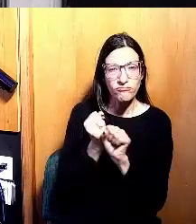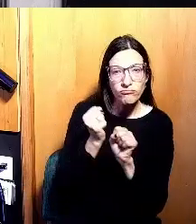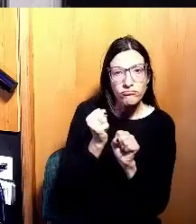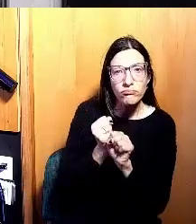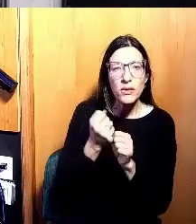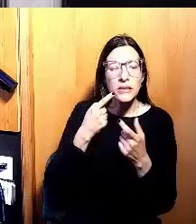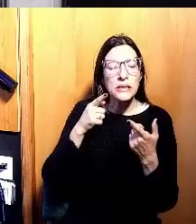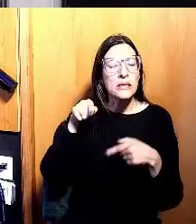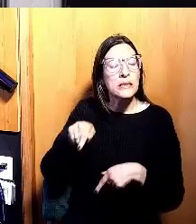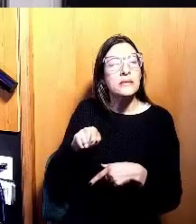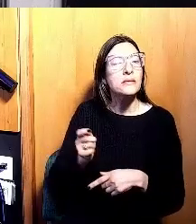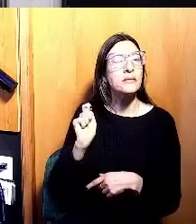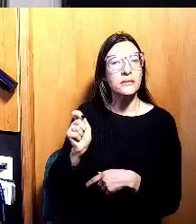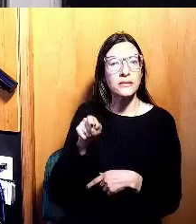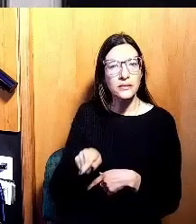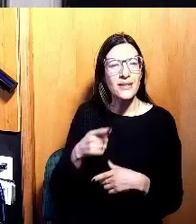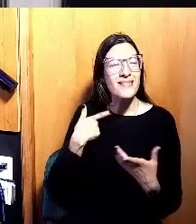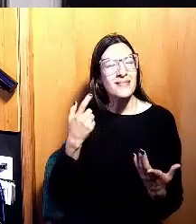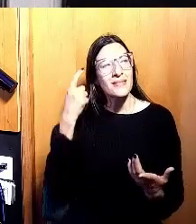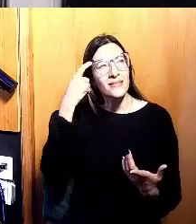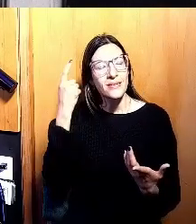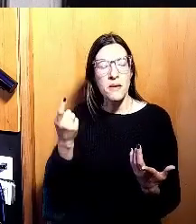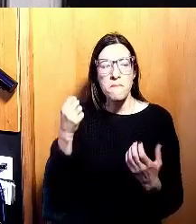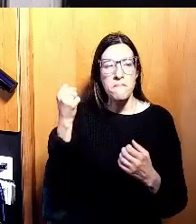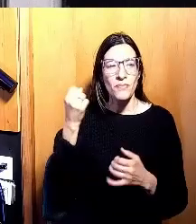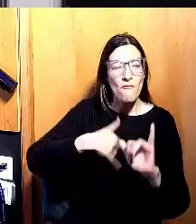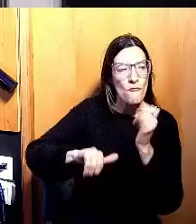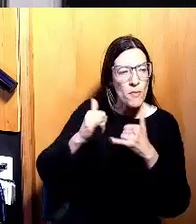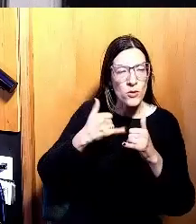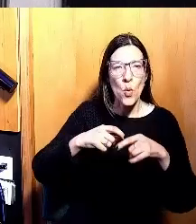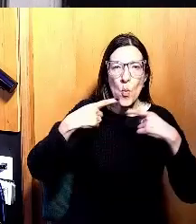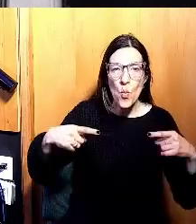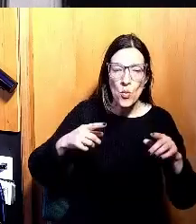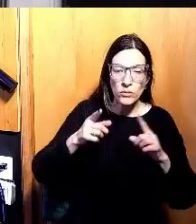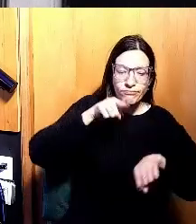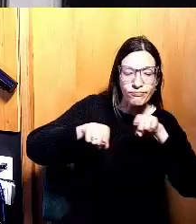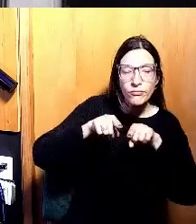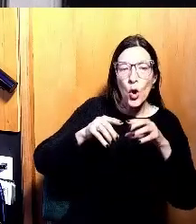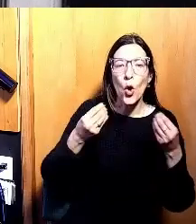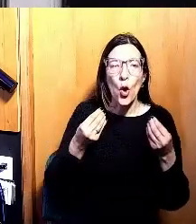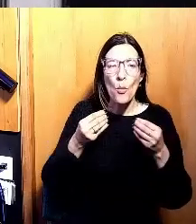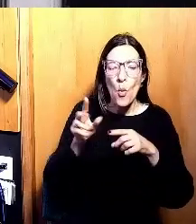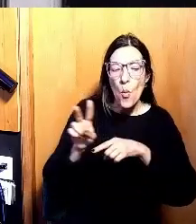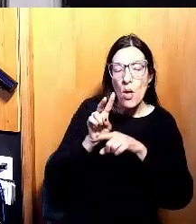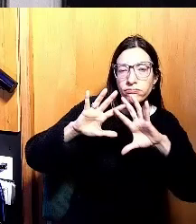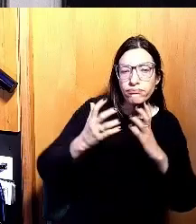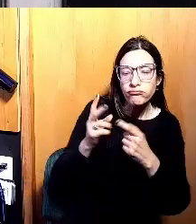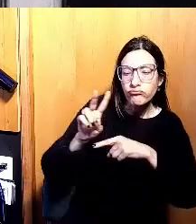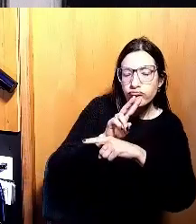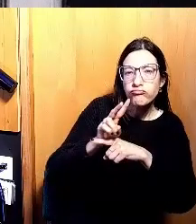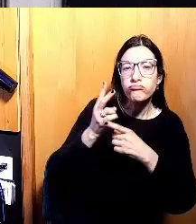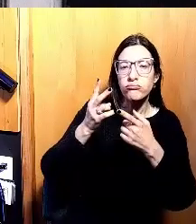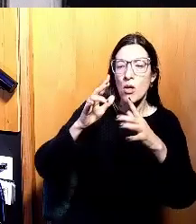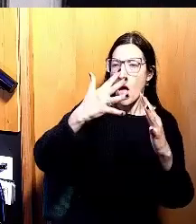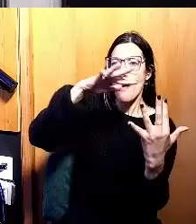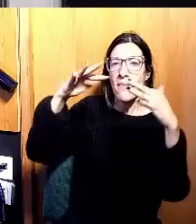siempre estuvo presente la importancia de la información para la gestión ambiental. Sin embargo,